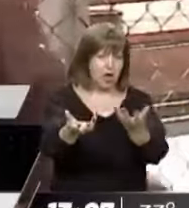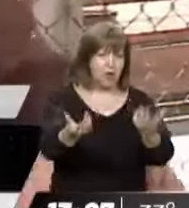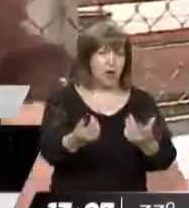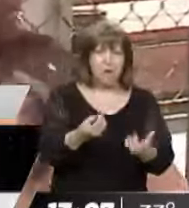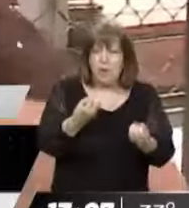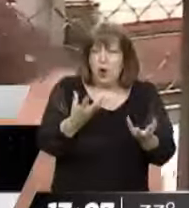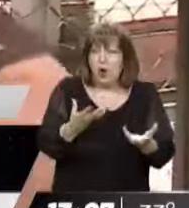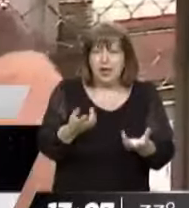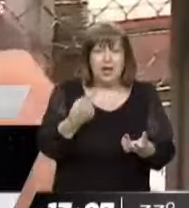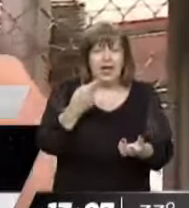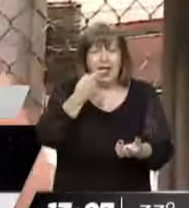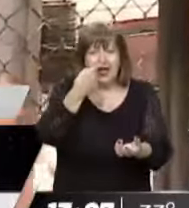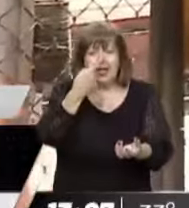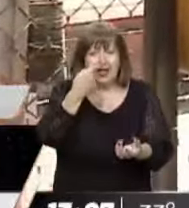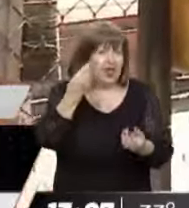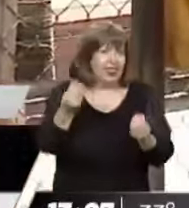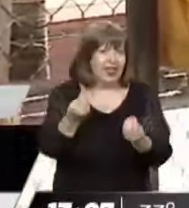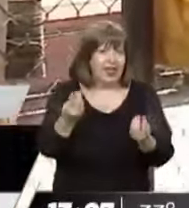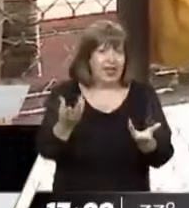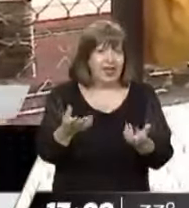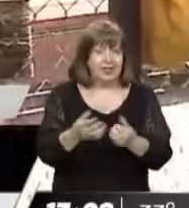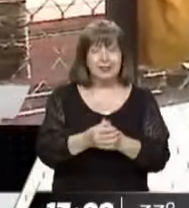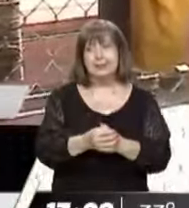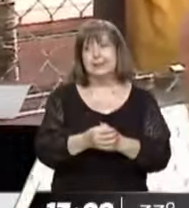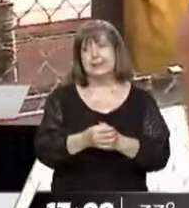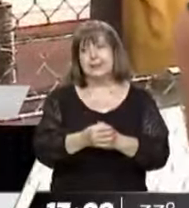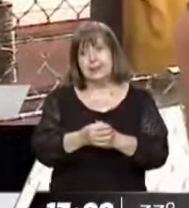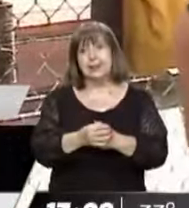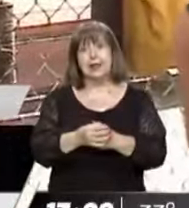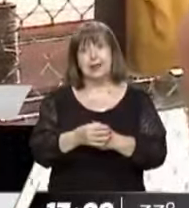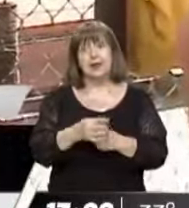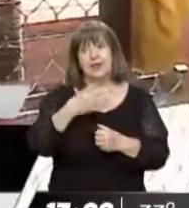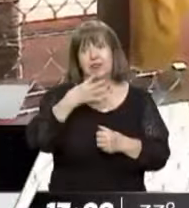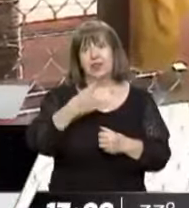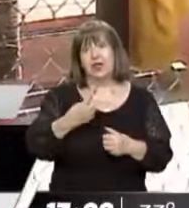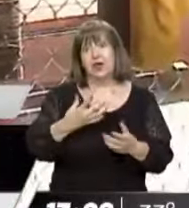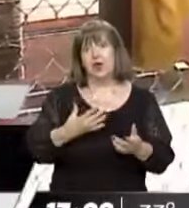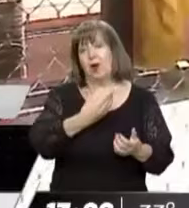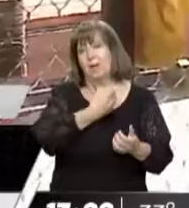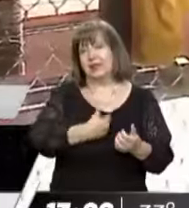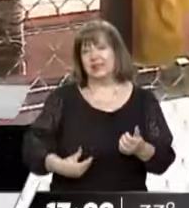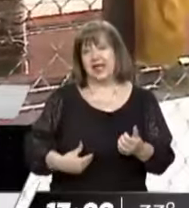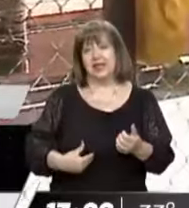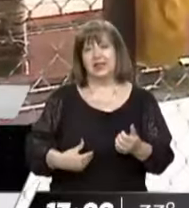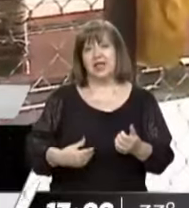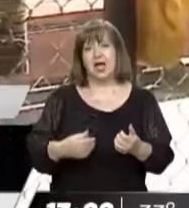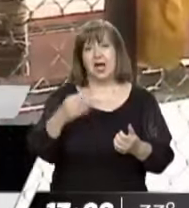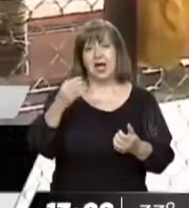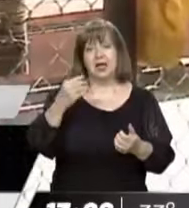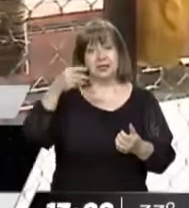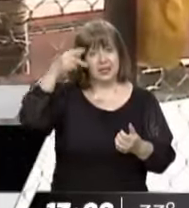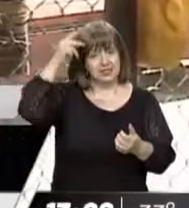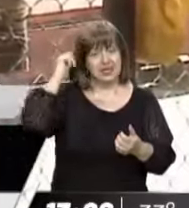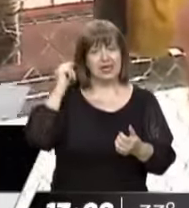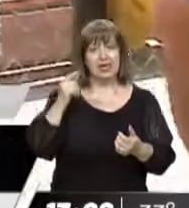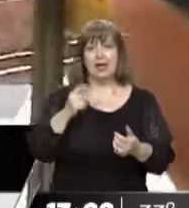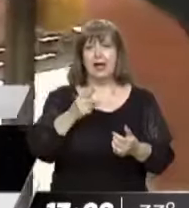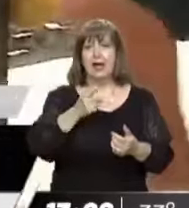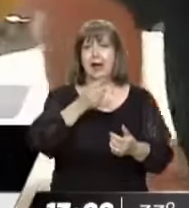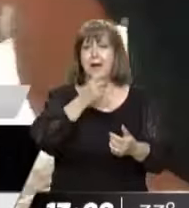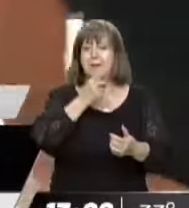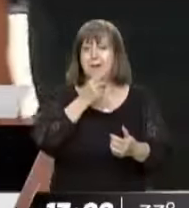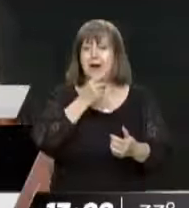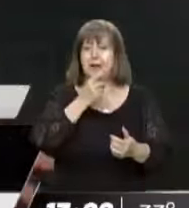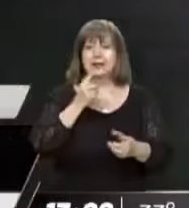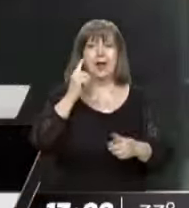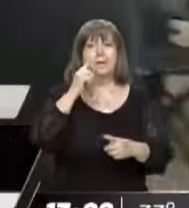detrás de provocar semejante daño. La verdad que, bueno, lo ha dicho hasta el presidente, que es muy certero de que esta cosa puede